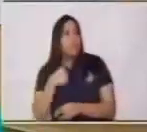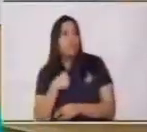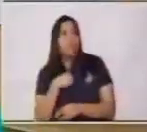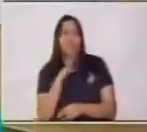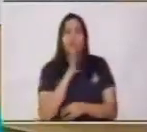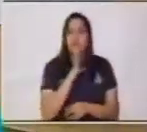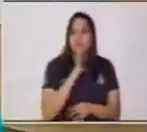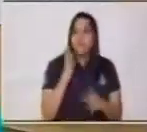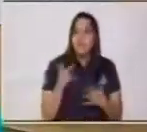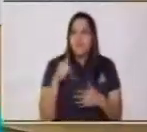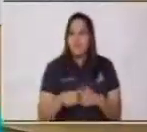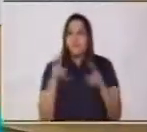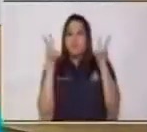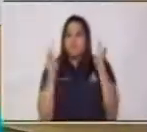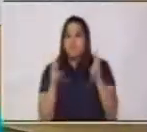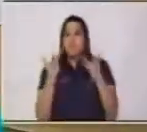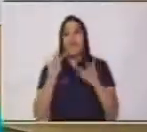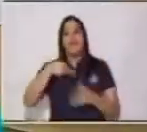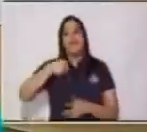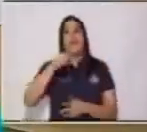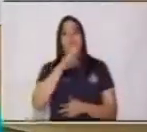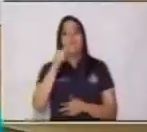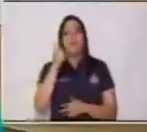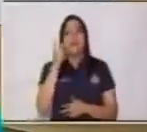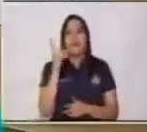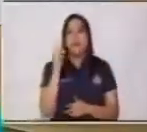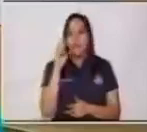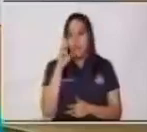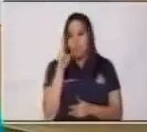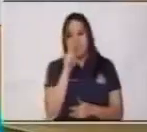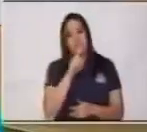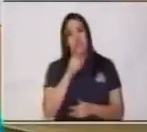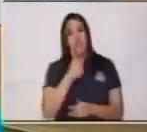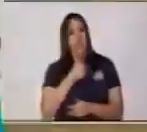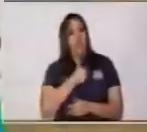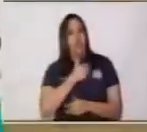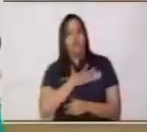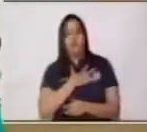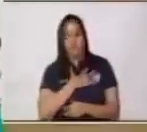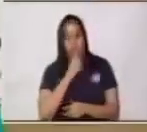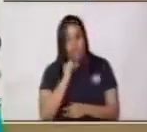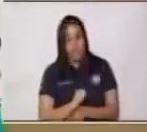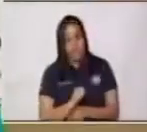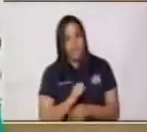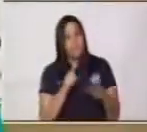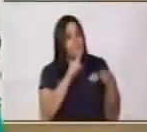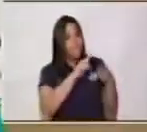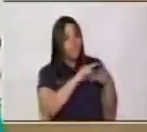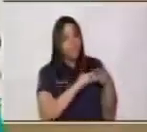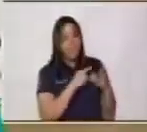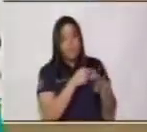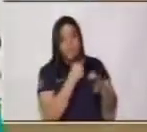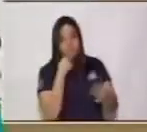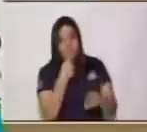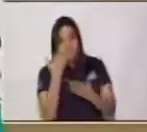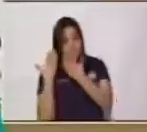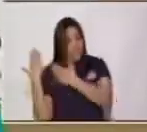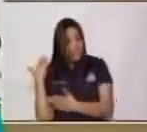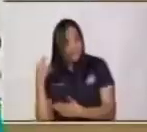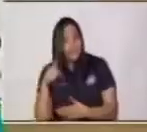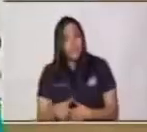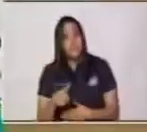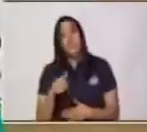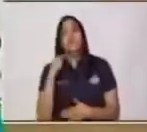en este tipo de texto es el narrador y no el autor. Y como te indiqué también en las tramas textuales, los géneros